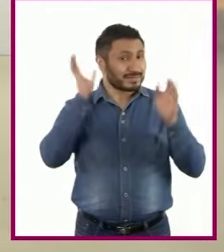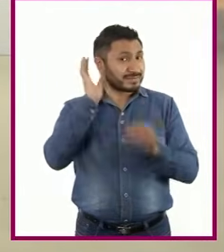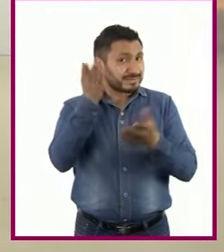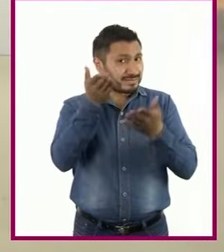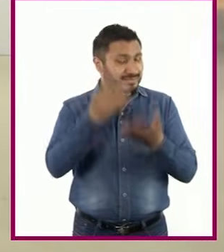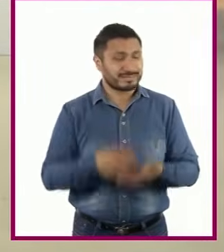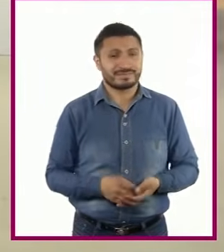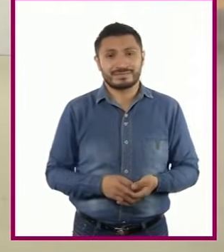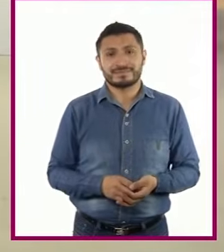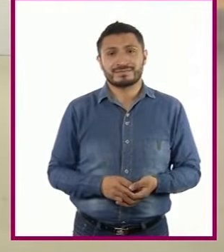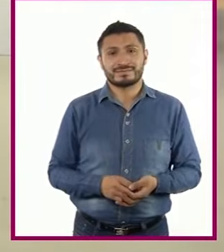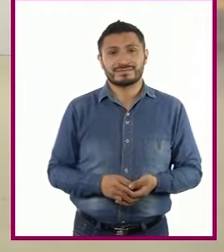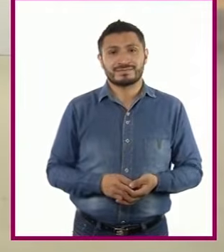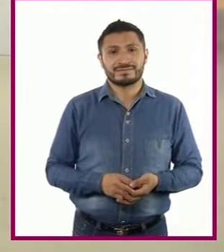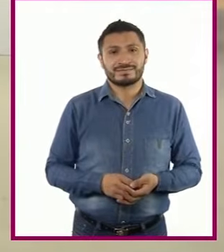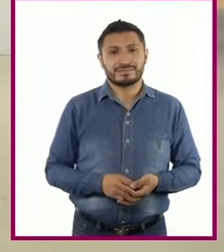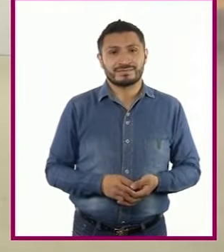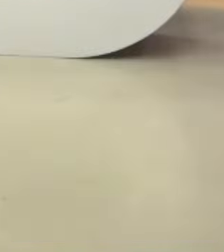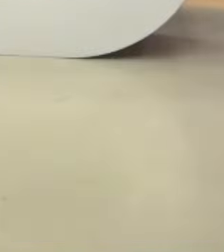escuchamos.